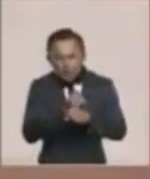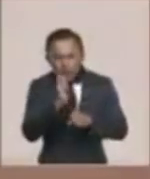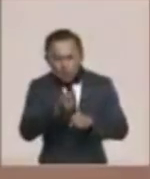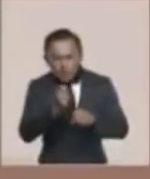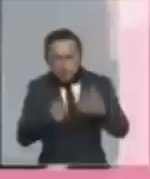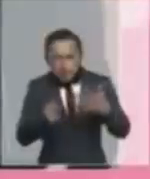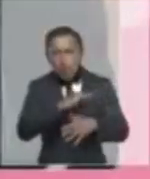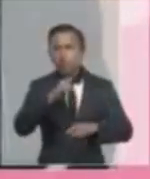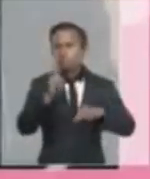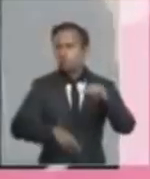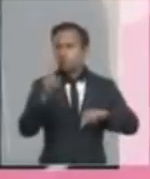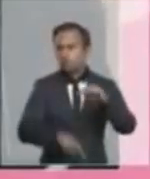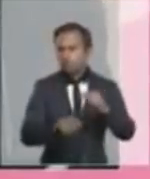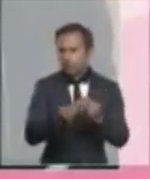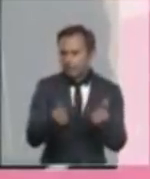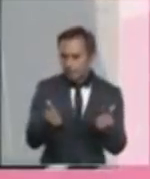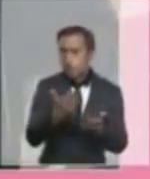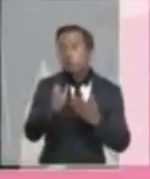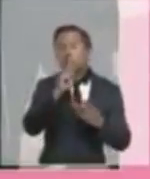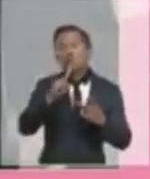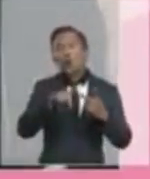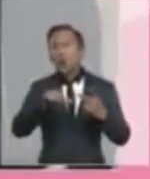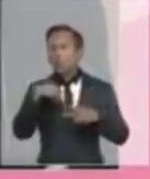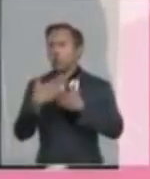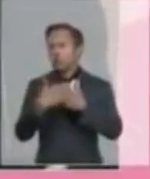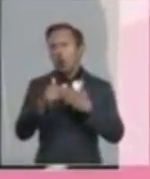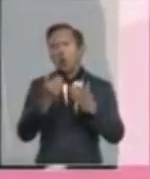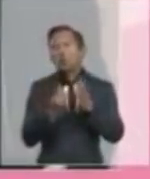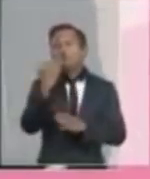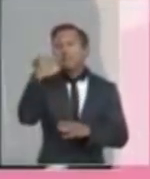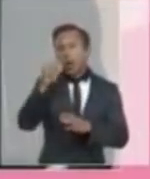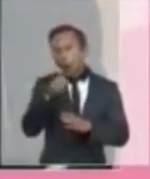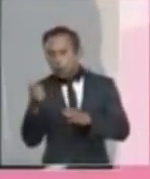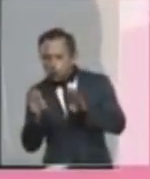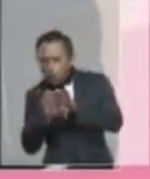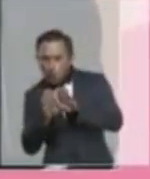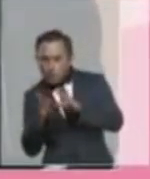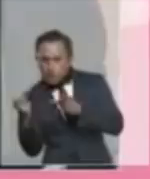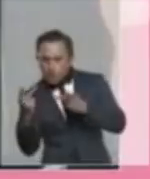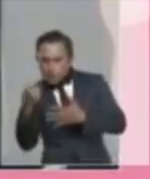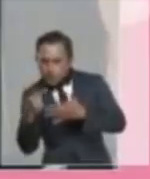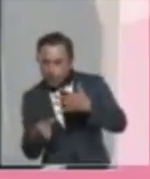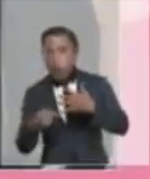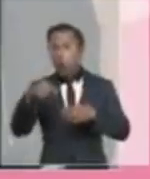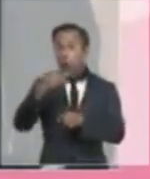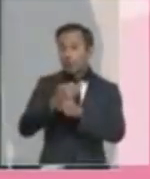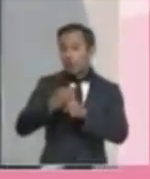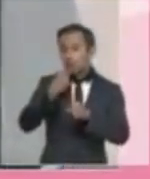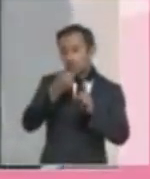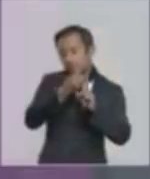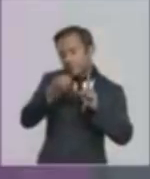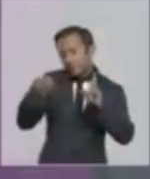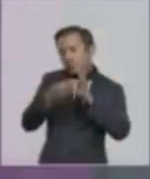el problema con una nueva estrategia. Explicaré a lo largo del debate los puntos fundamentales. Candidato, en noviembre